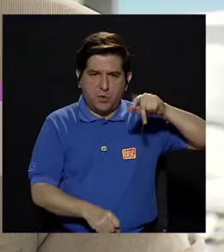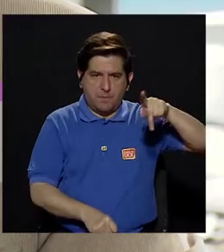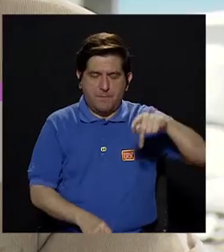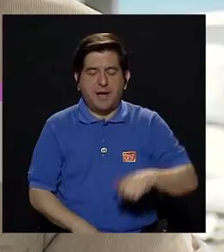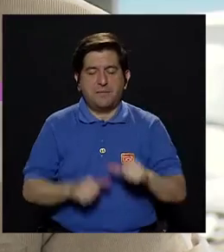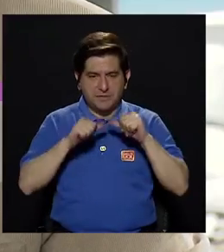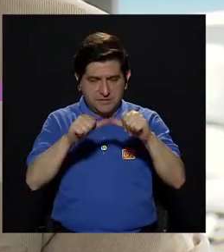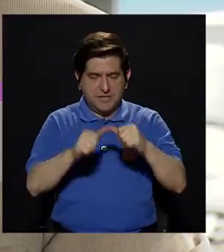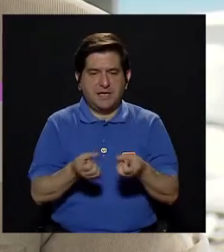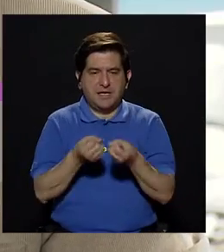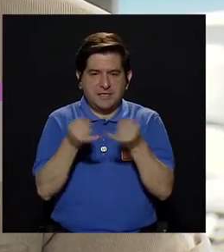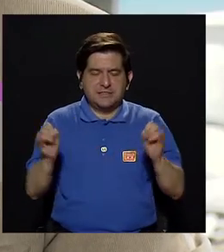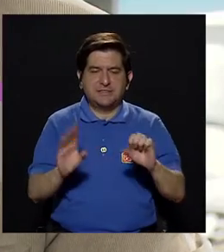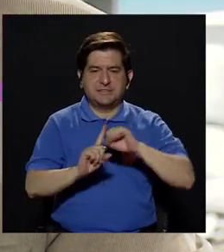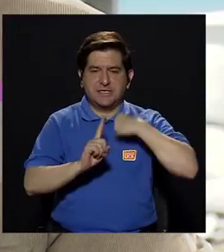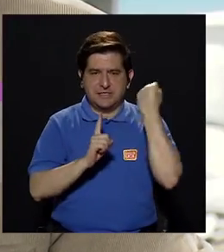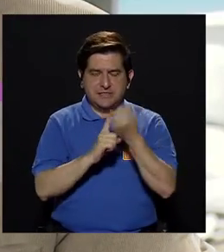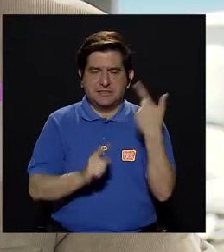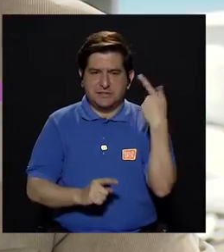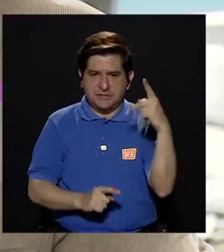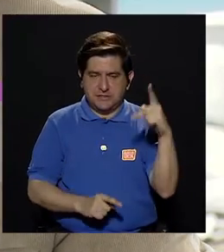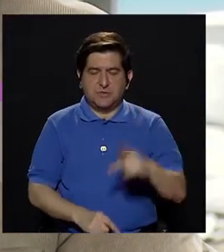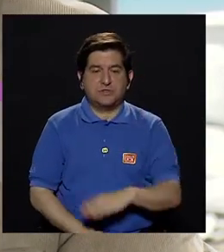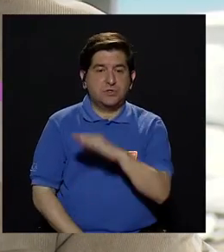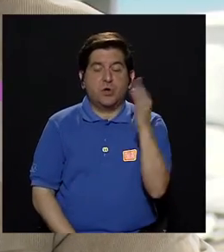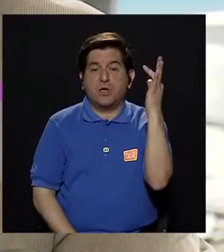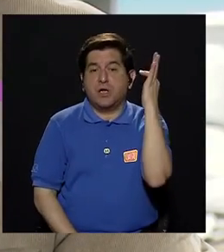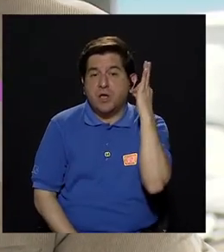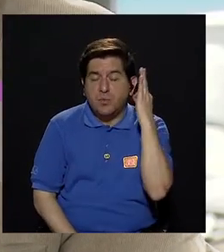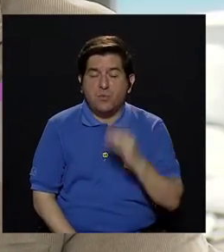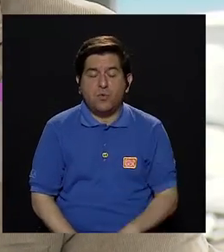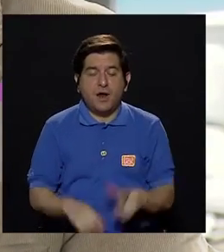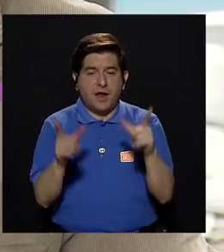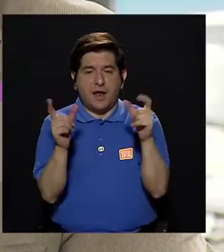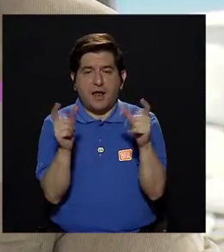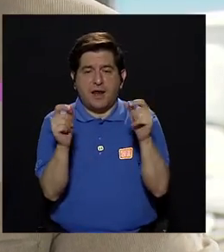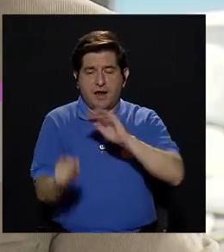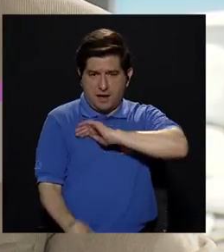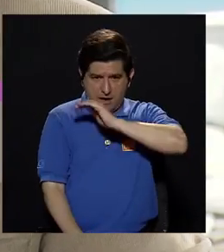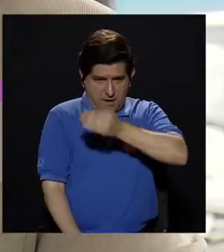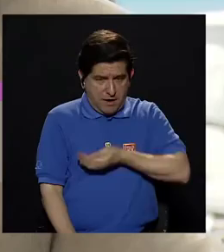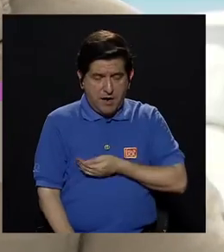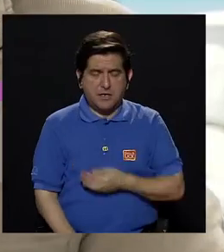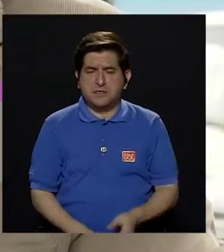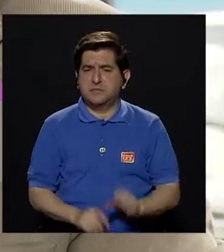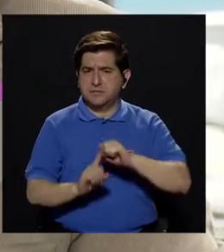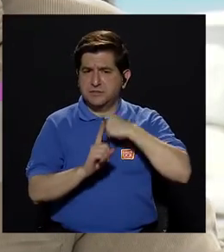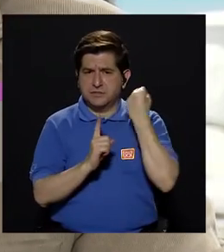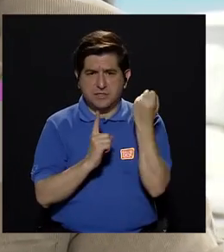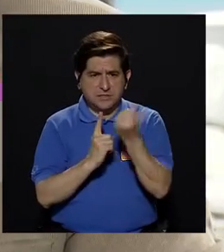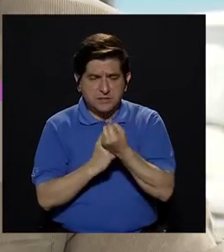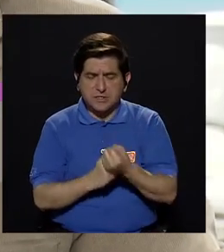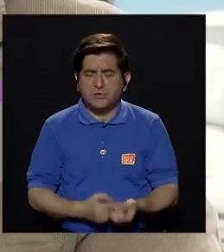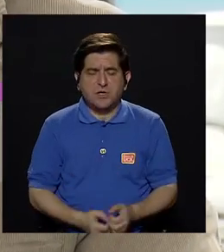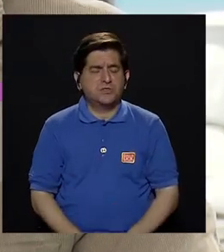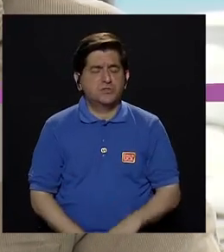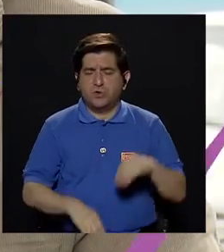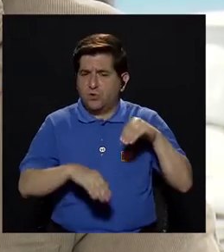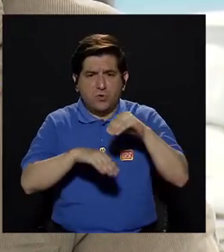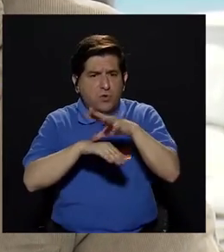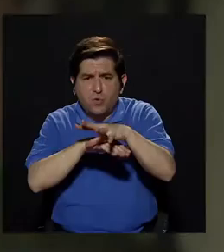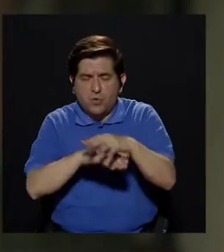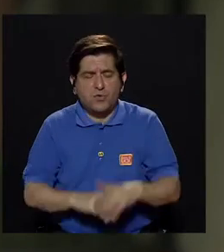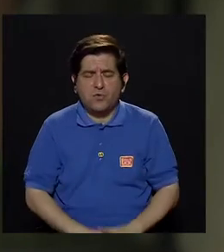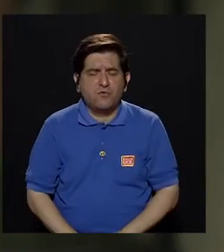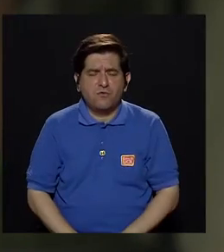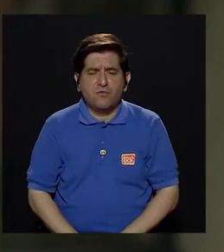no hay factores de riesgo pues importantes. Y en el caso de la mujer para cáncer de mama, si no hay factores importantes, ¿cada cuánto se debe hacer la